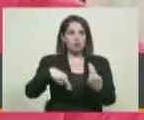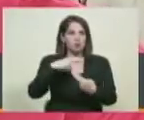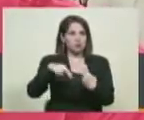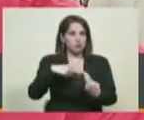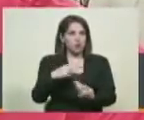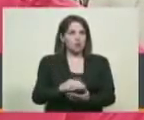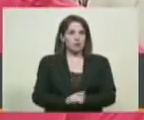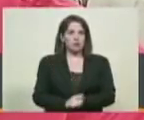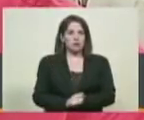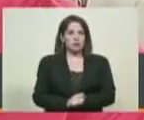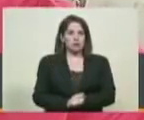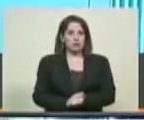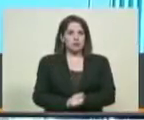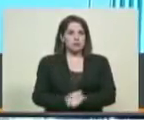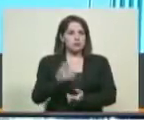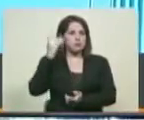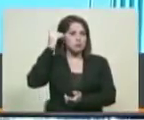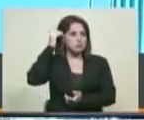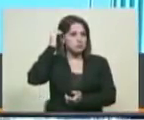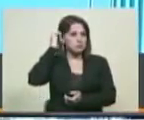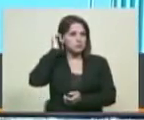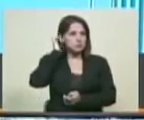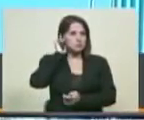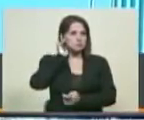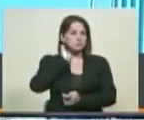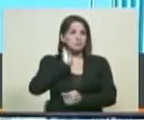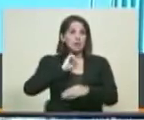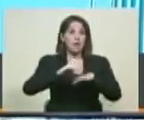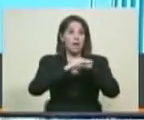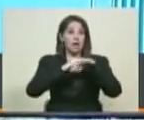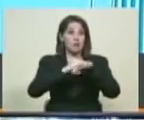revolucionario, y al ministro de Comunas,